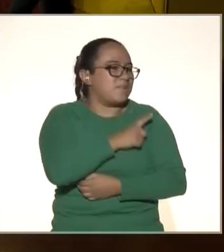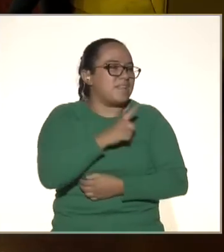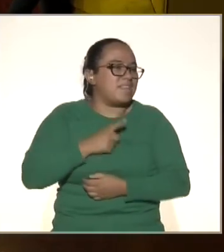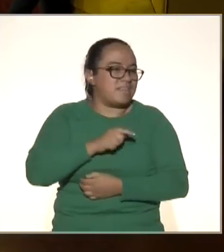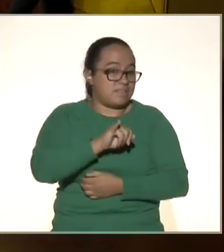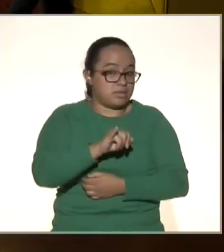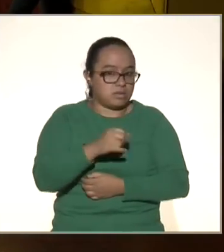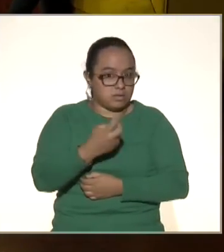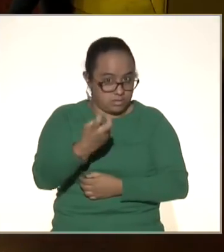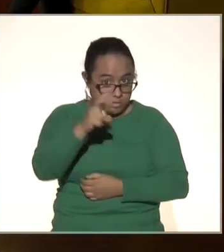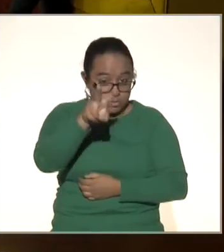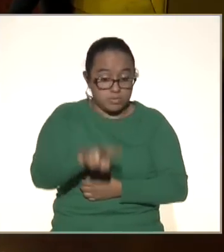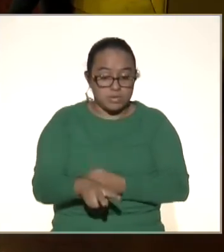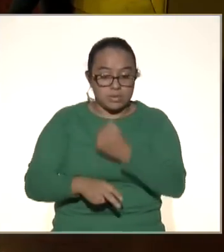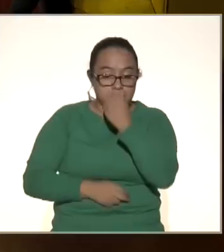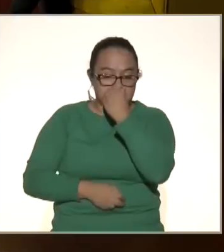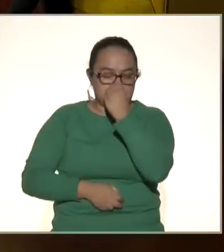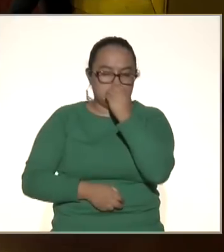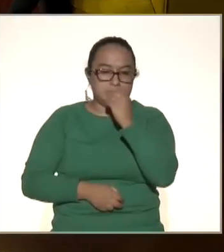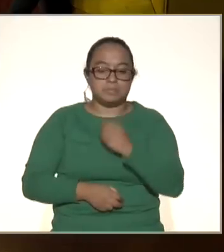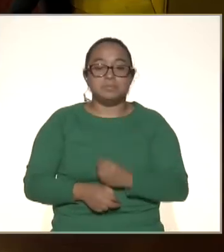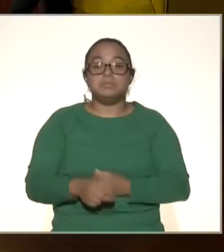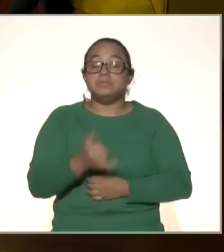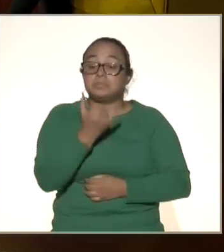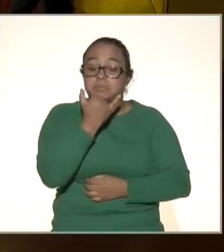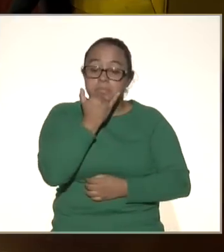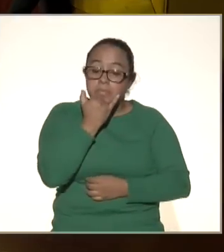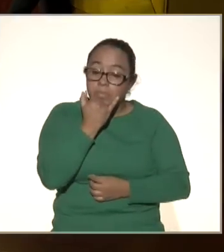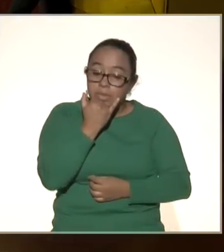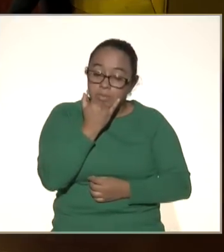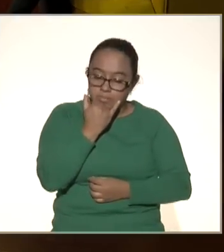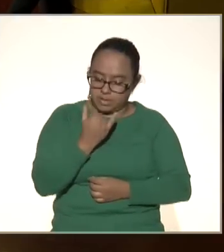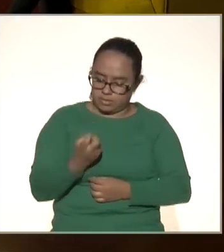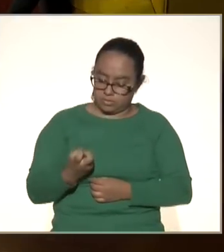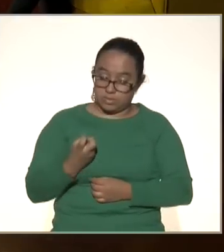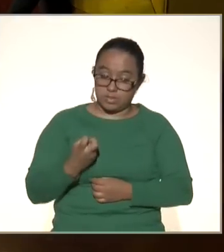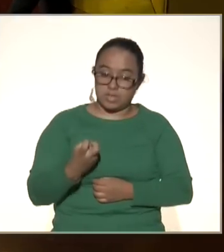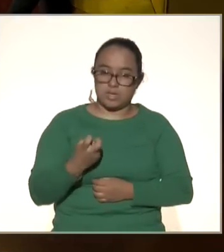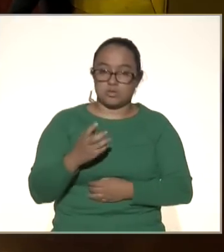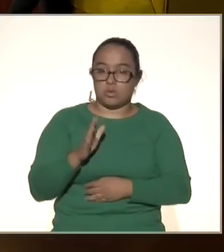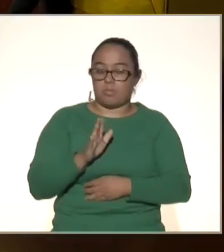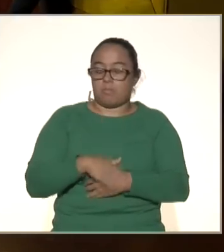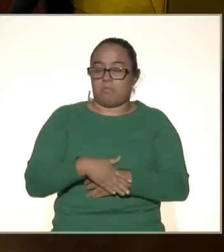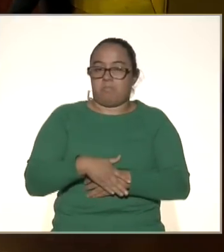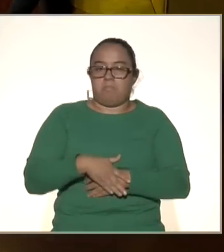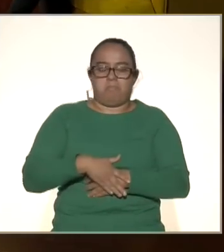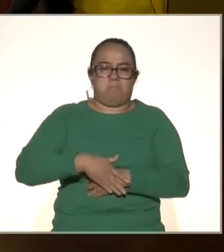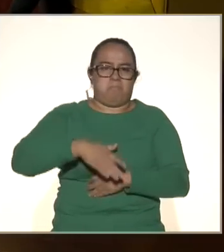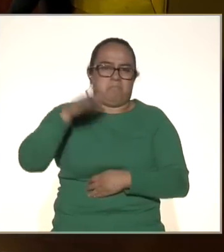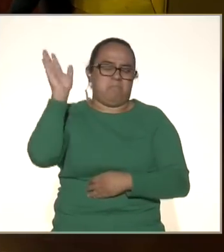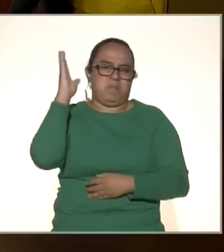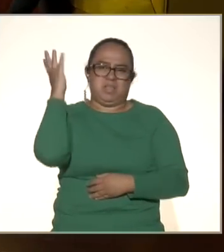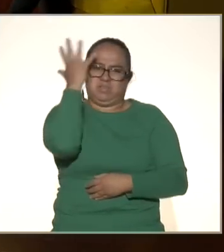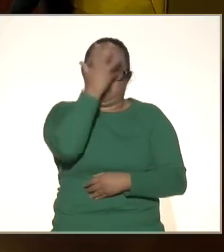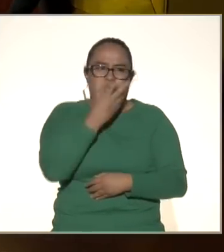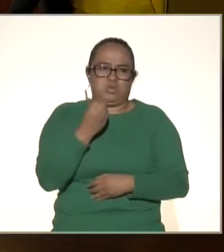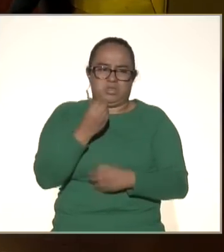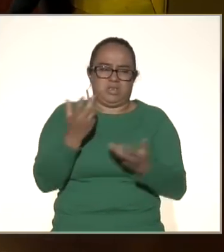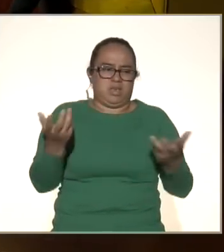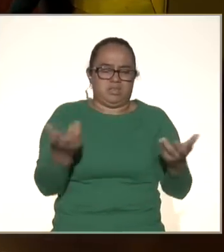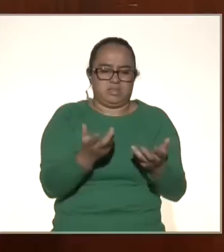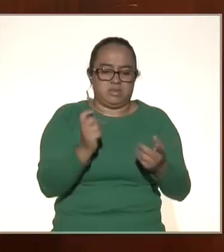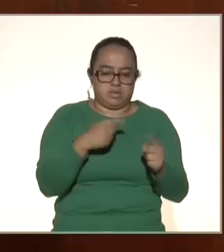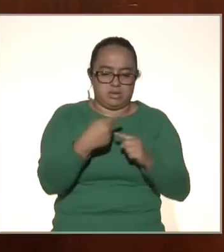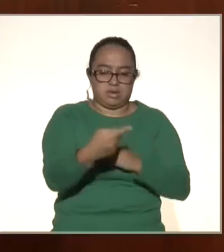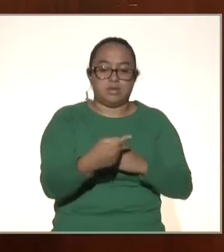Bueno, mira, el perdón es uno de los ejercicios más gratos que puede uno hacer. Yo le decía a